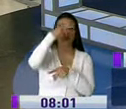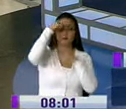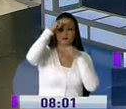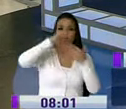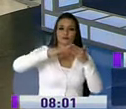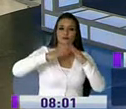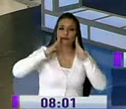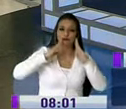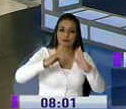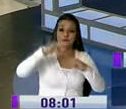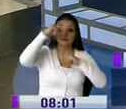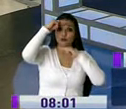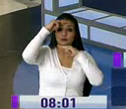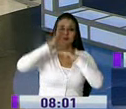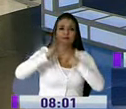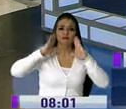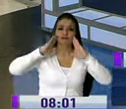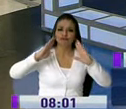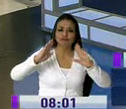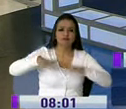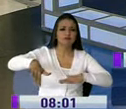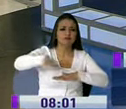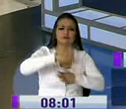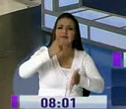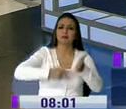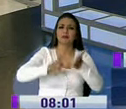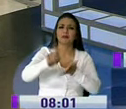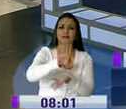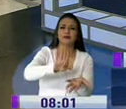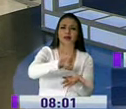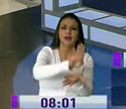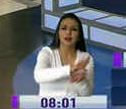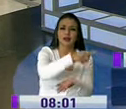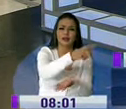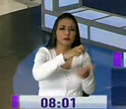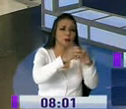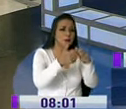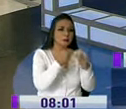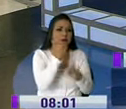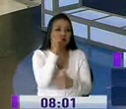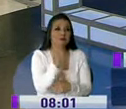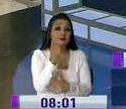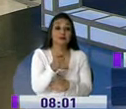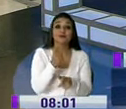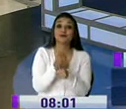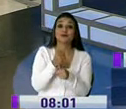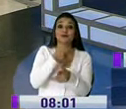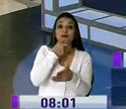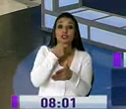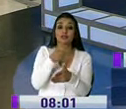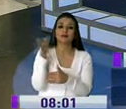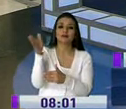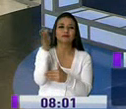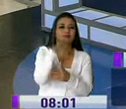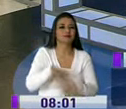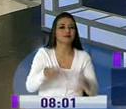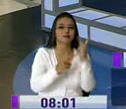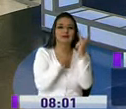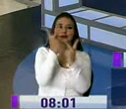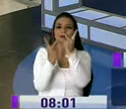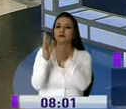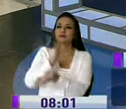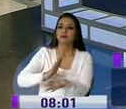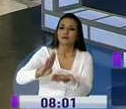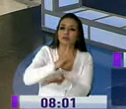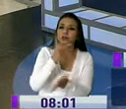Este noticiero que se preocupa por todo lo que ocurre ahí en su barrio, por eso tenemos a todos nuestros equipos monitoreando, visitando cada barrio, viendo qué es lo que